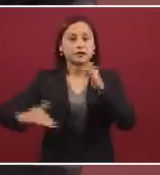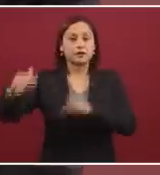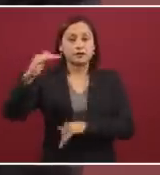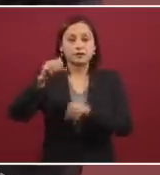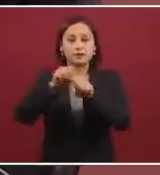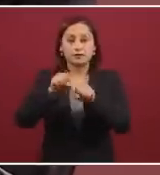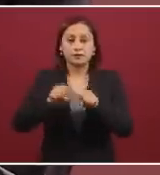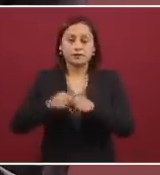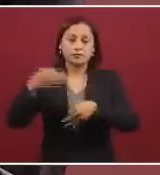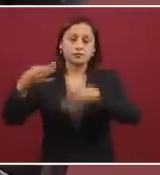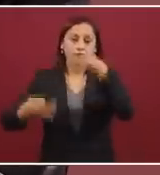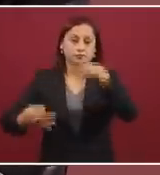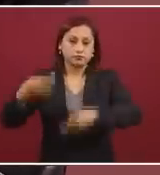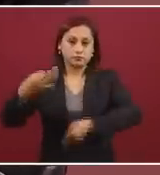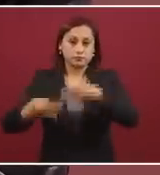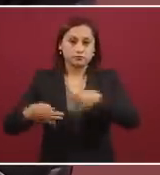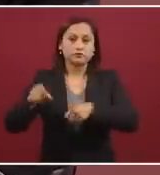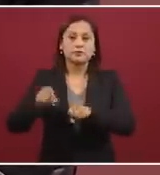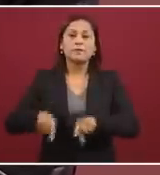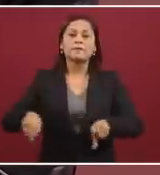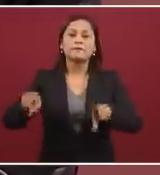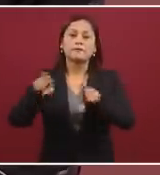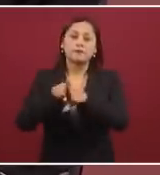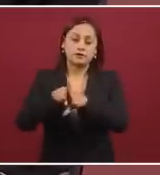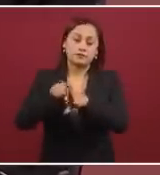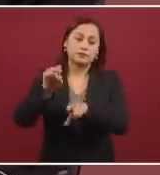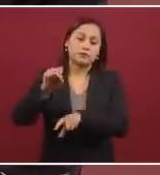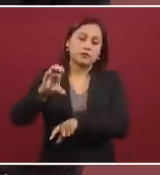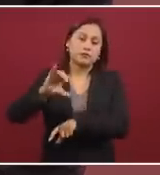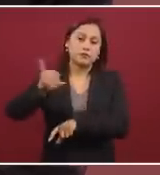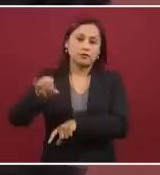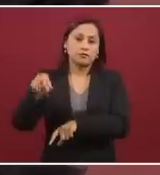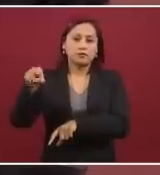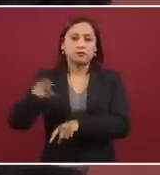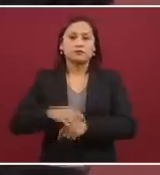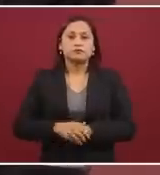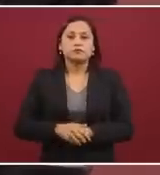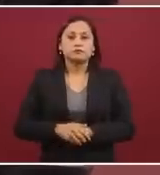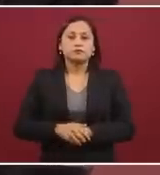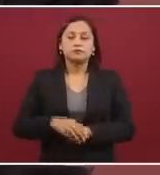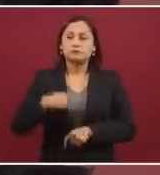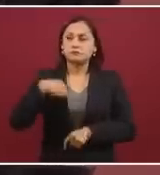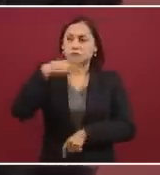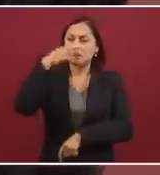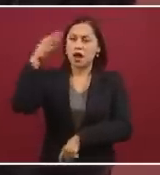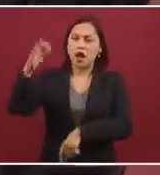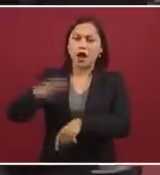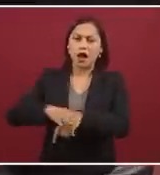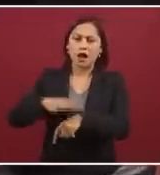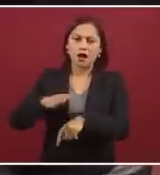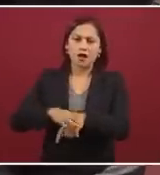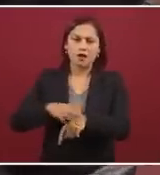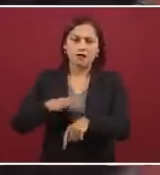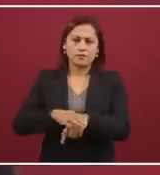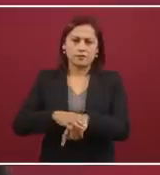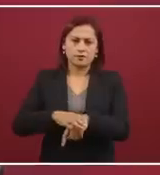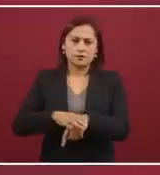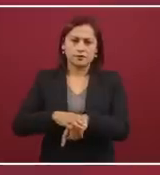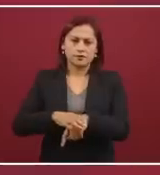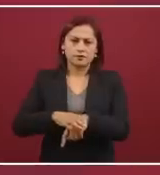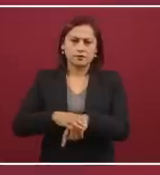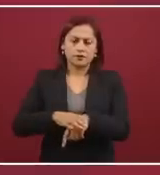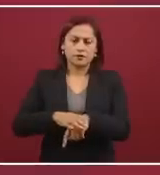por este asunto de un amparo para que un